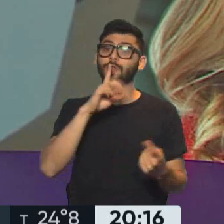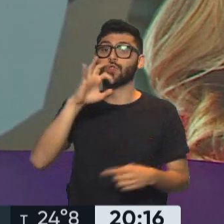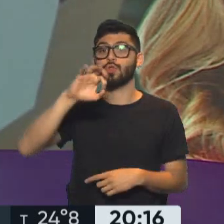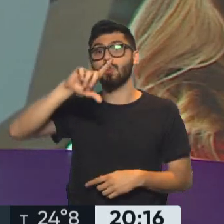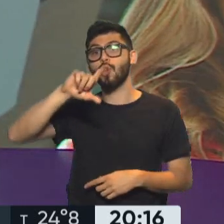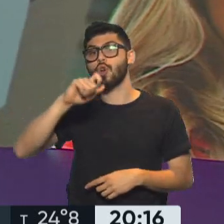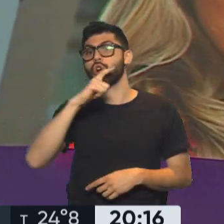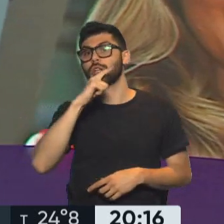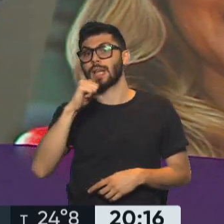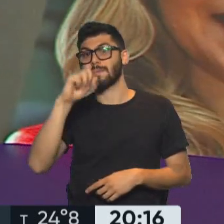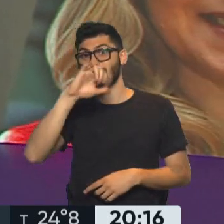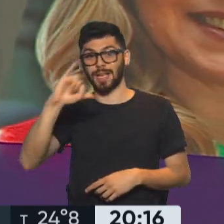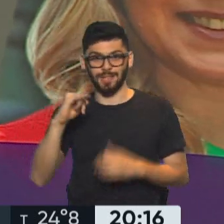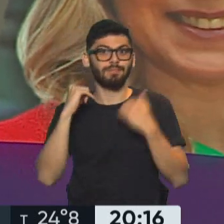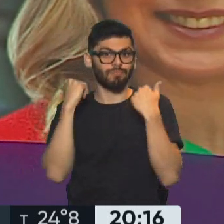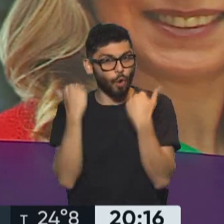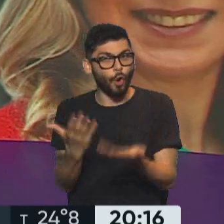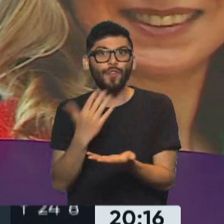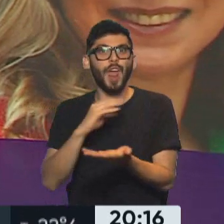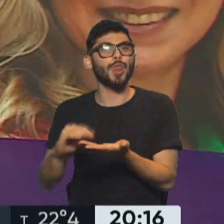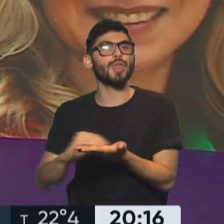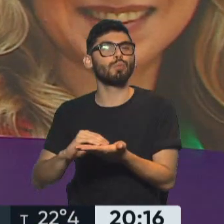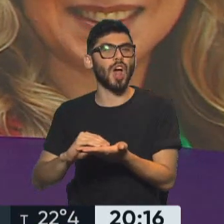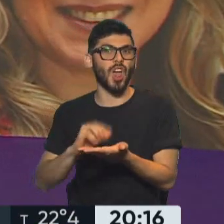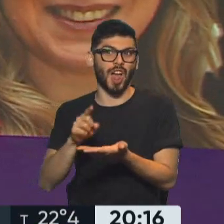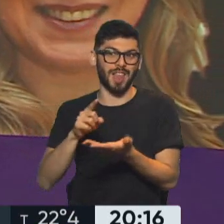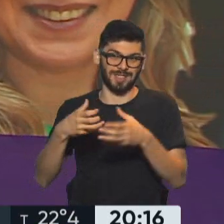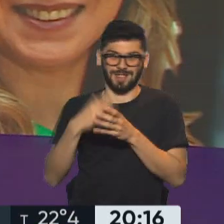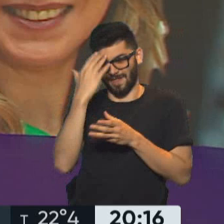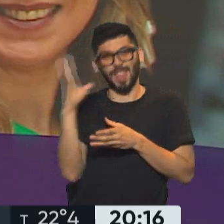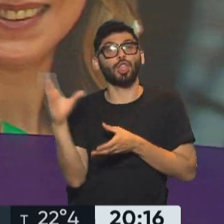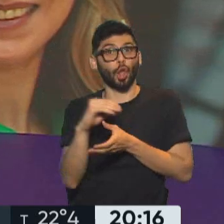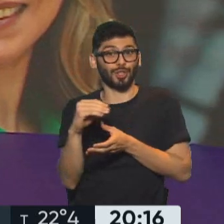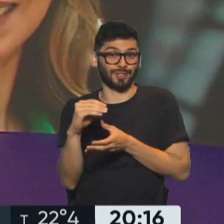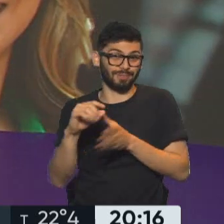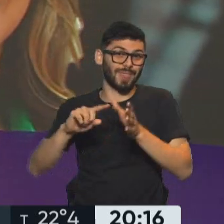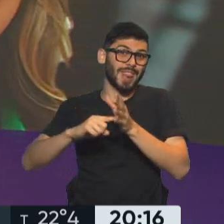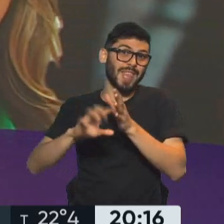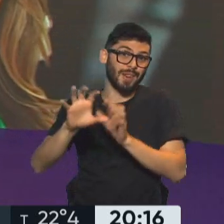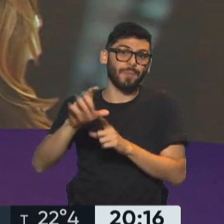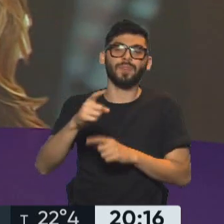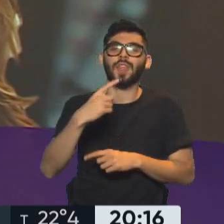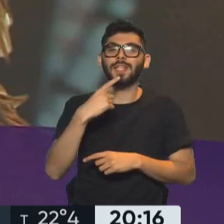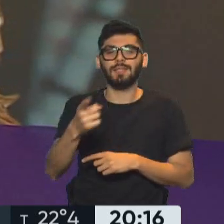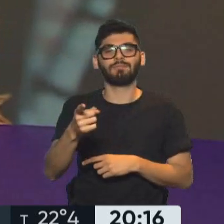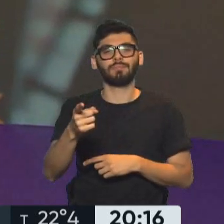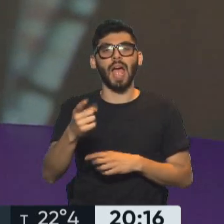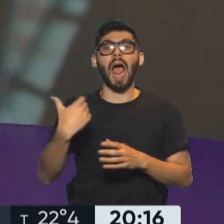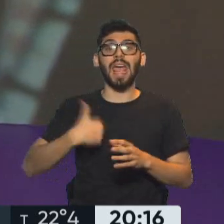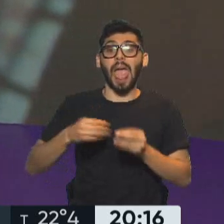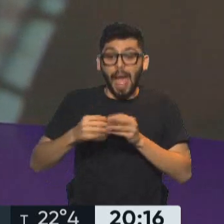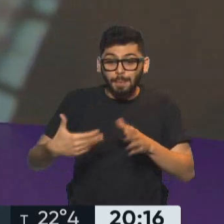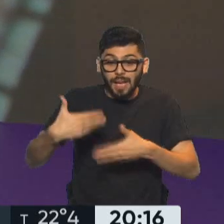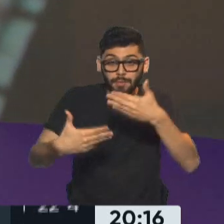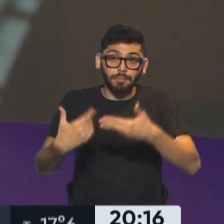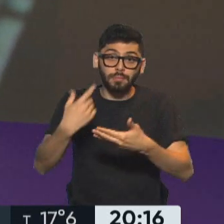en este caso, precandidata a diputada también por la provincia de Buenos Aires, por el Frente de Todos, que en este caso dice, la Argentina empieza a crecer si hasta los